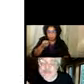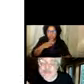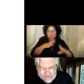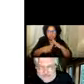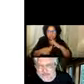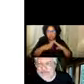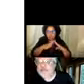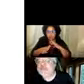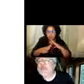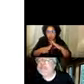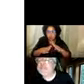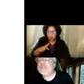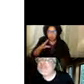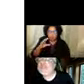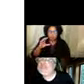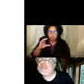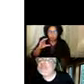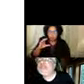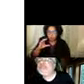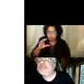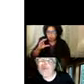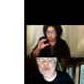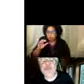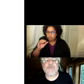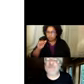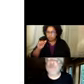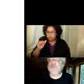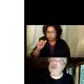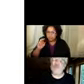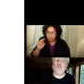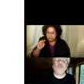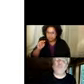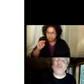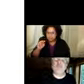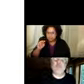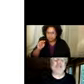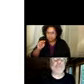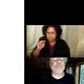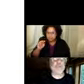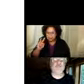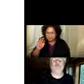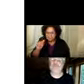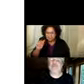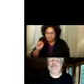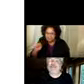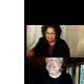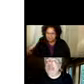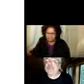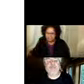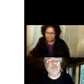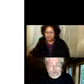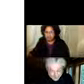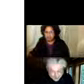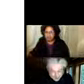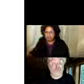Y ustedes son de Community Canvas. ¿Es la organización? Sí, esa es. Bien.